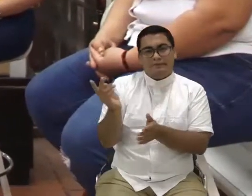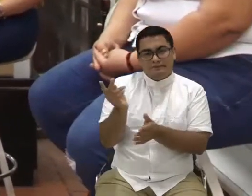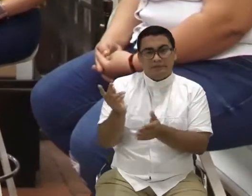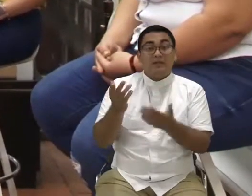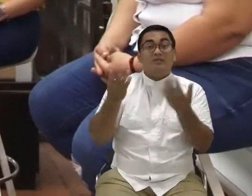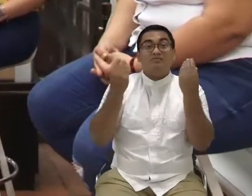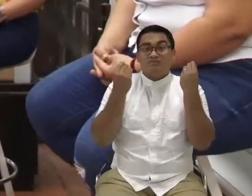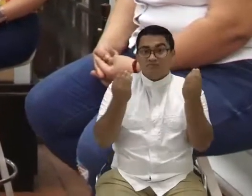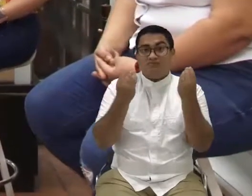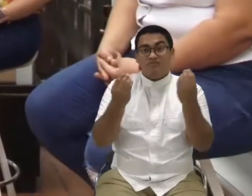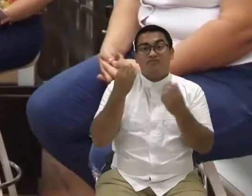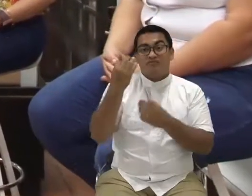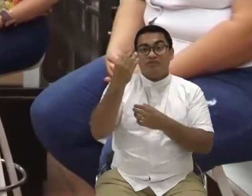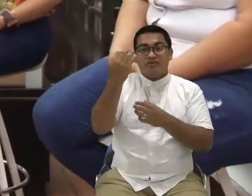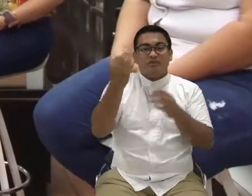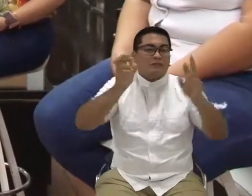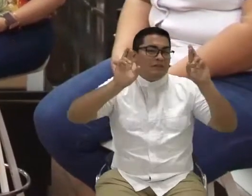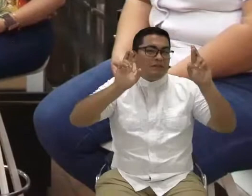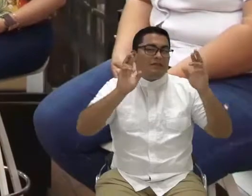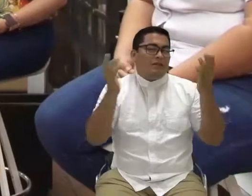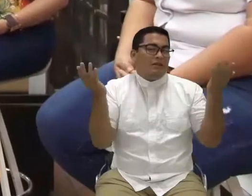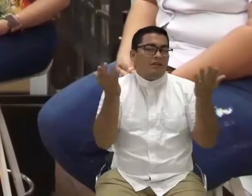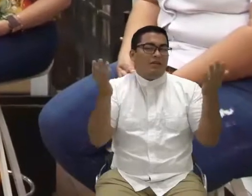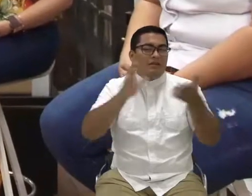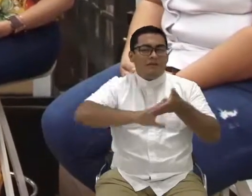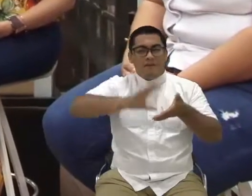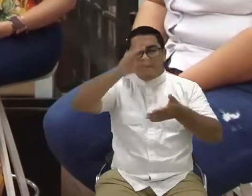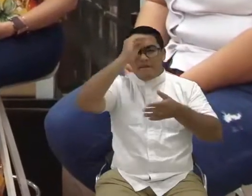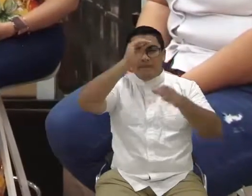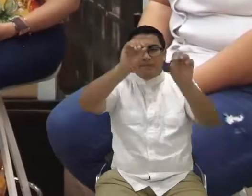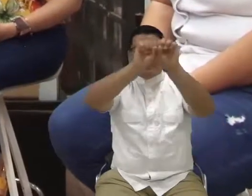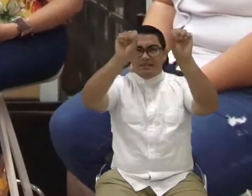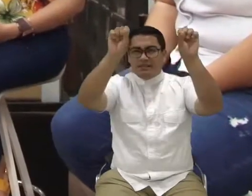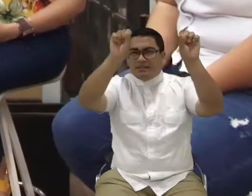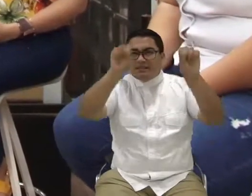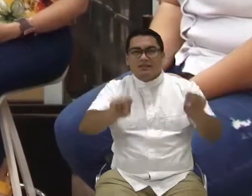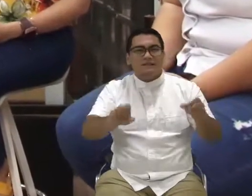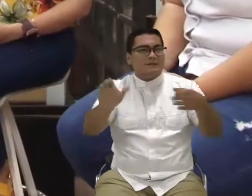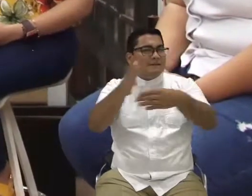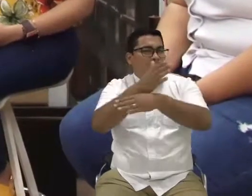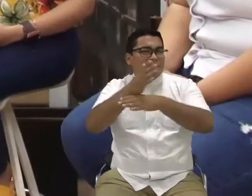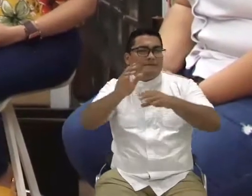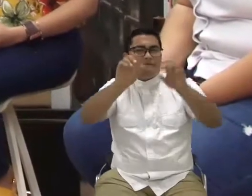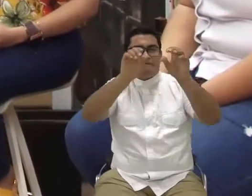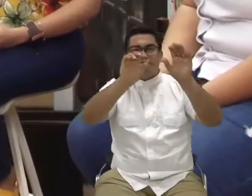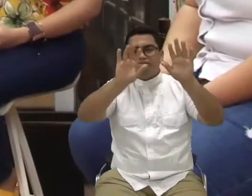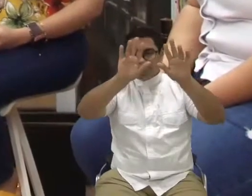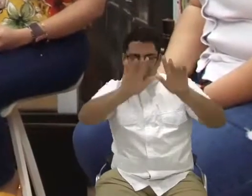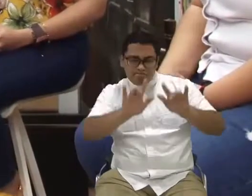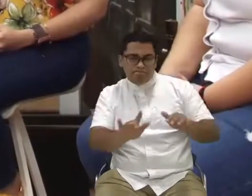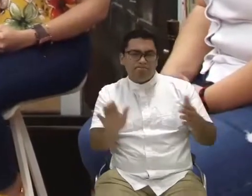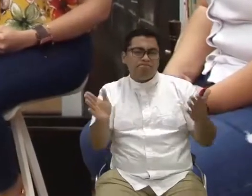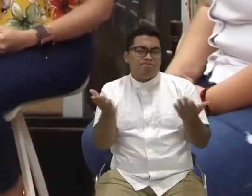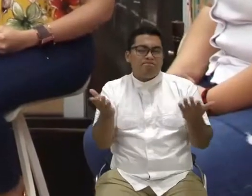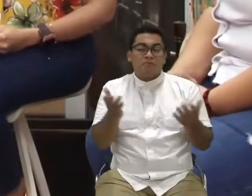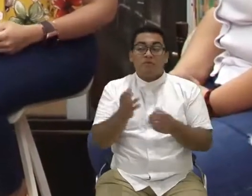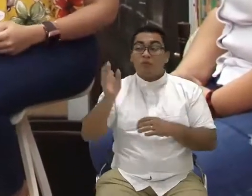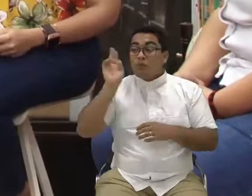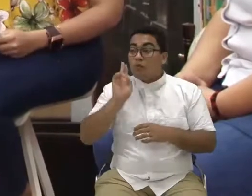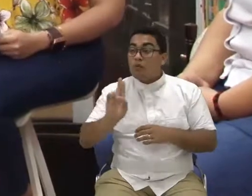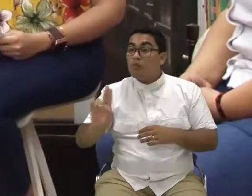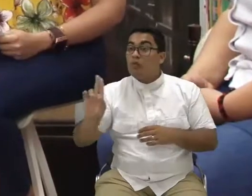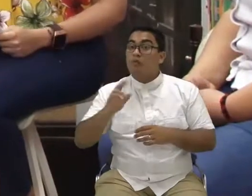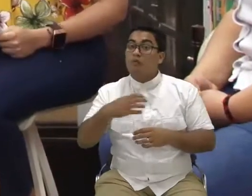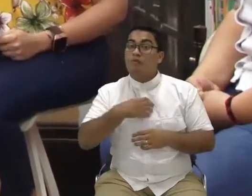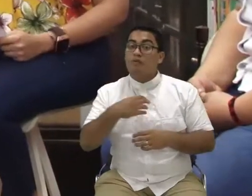Por el fortalecimiento de la enseñanza-aprendizaje de las diferentes plataformas y demás herramientas. ¿Cuáles son los retos y desafíos por parte